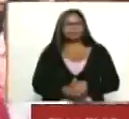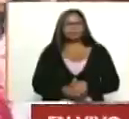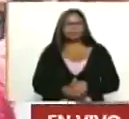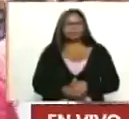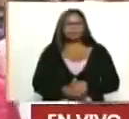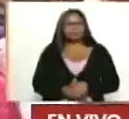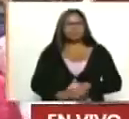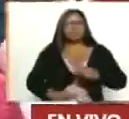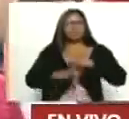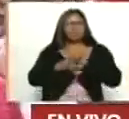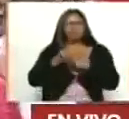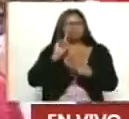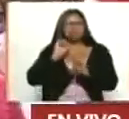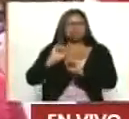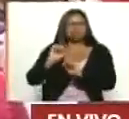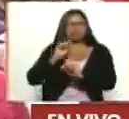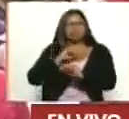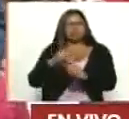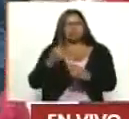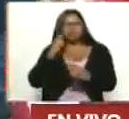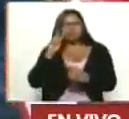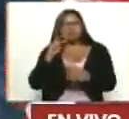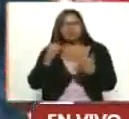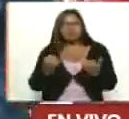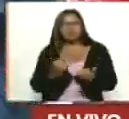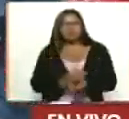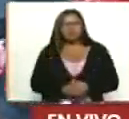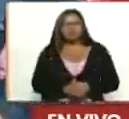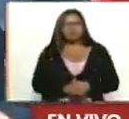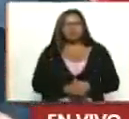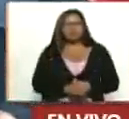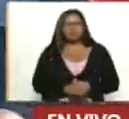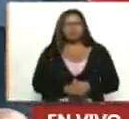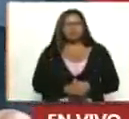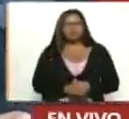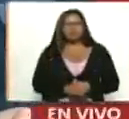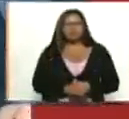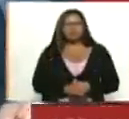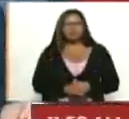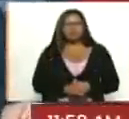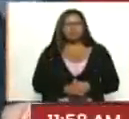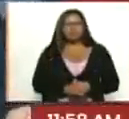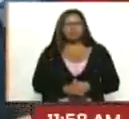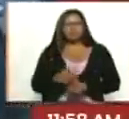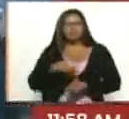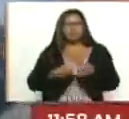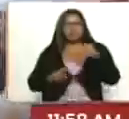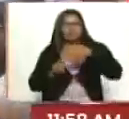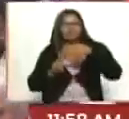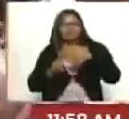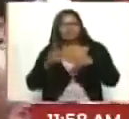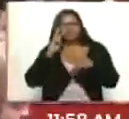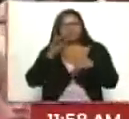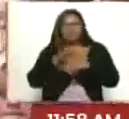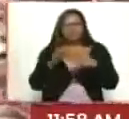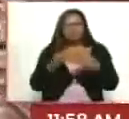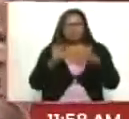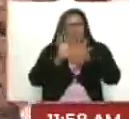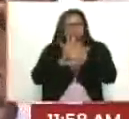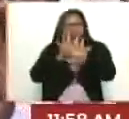bloqueo y las sanciones. Como pueden observar a través de las pantallas de Venezolana de Televisión, pues esta